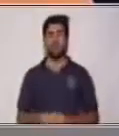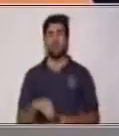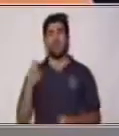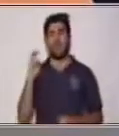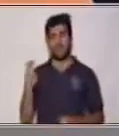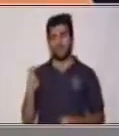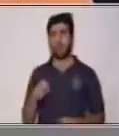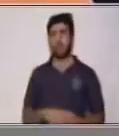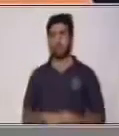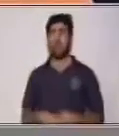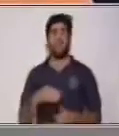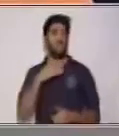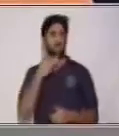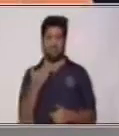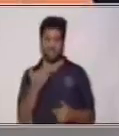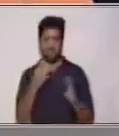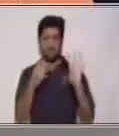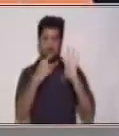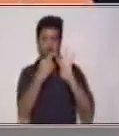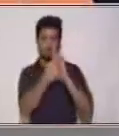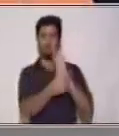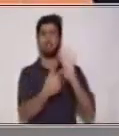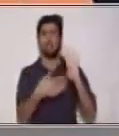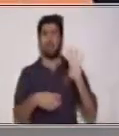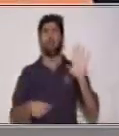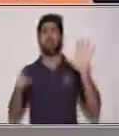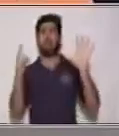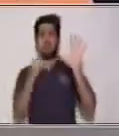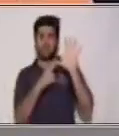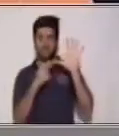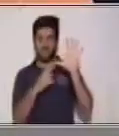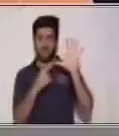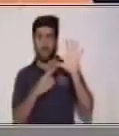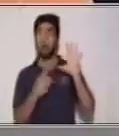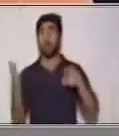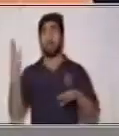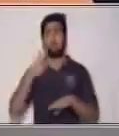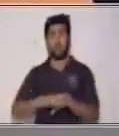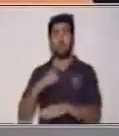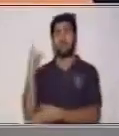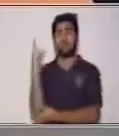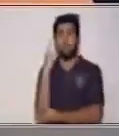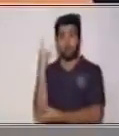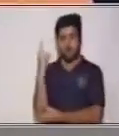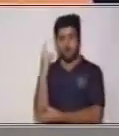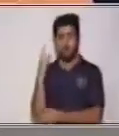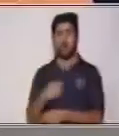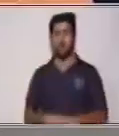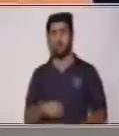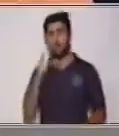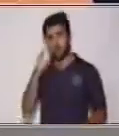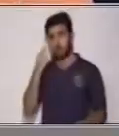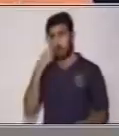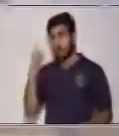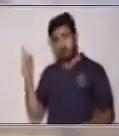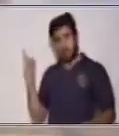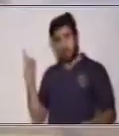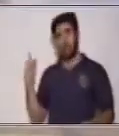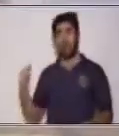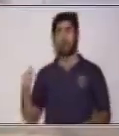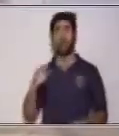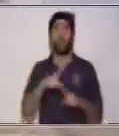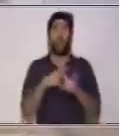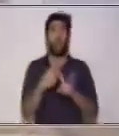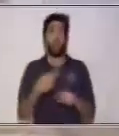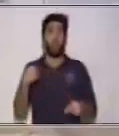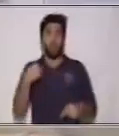ya cuatro puntos. El siguiente punto es el más importante, es como le había dicho al principio, cuando